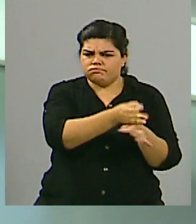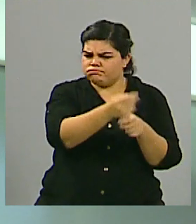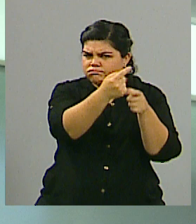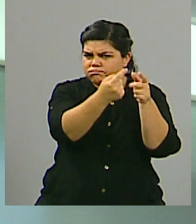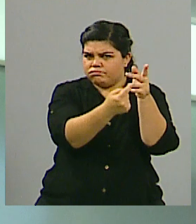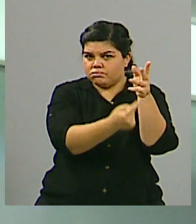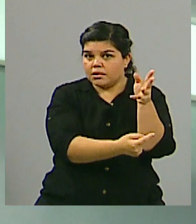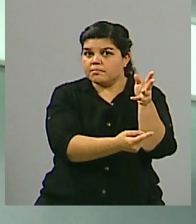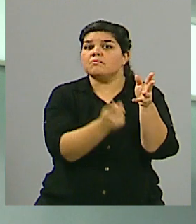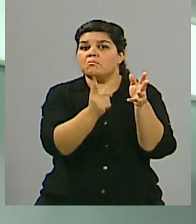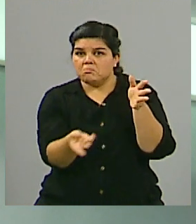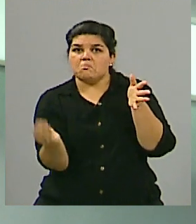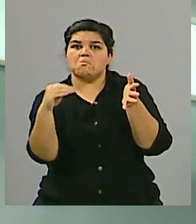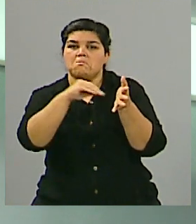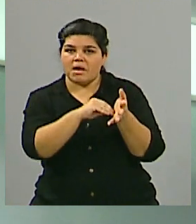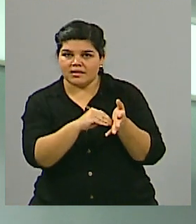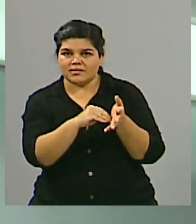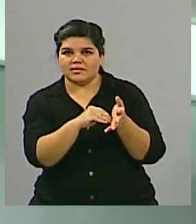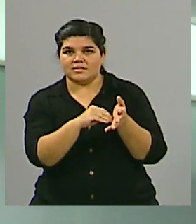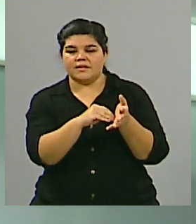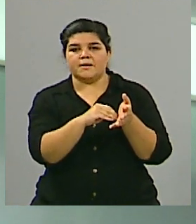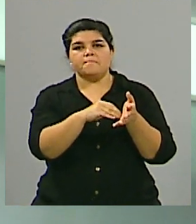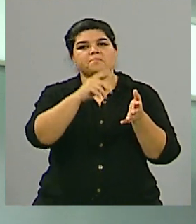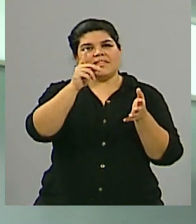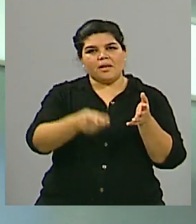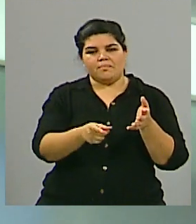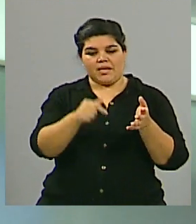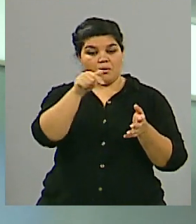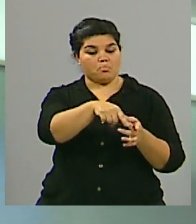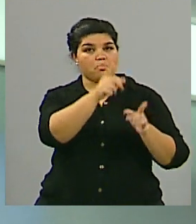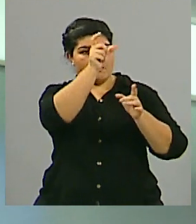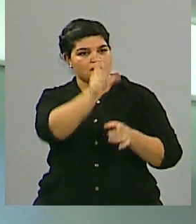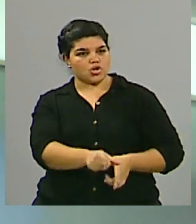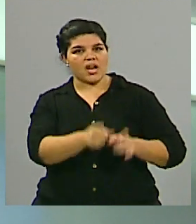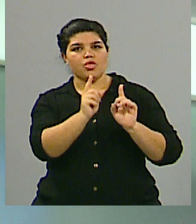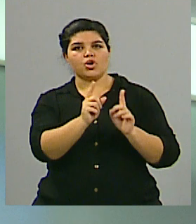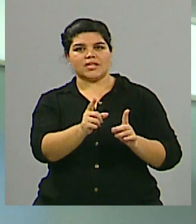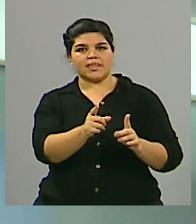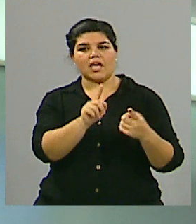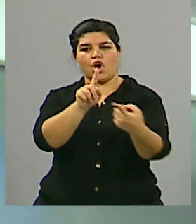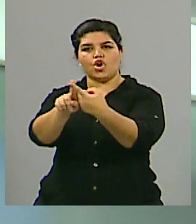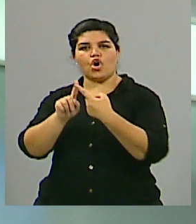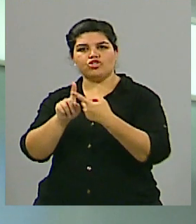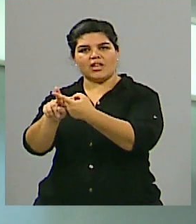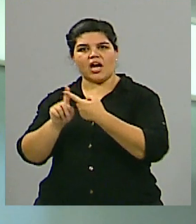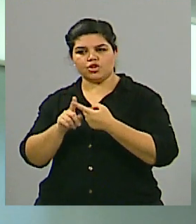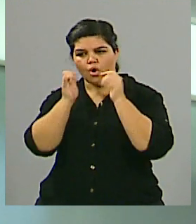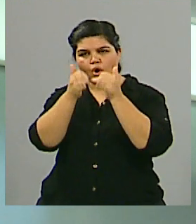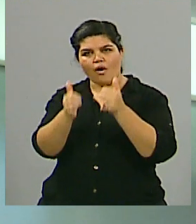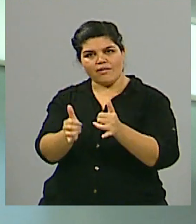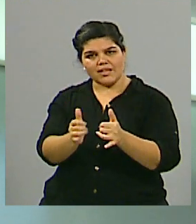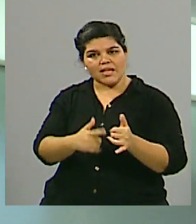esta, digamos, en todos estos aspectos que hacen a ese docente que, bueno, que va a tener que trabajar con estos jóvenes y donde